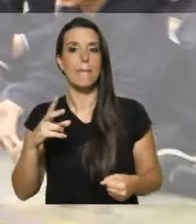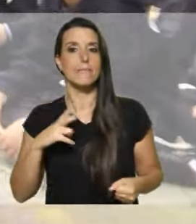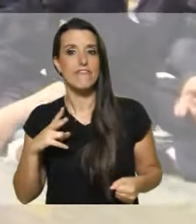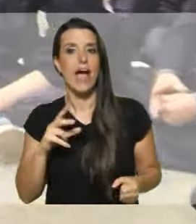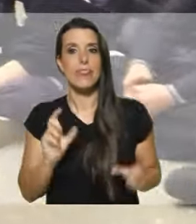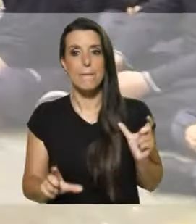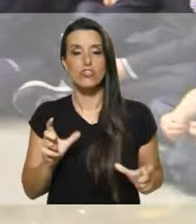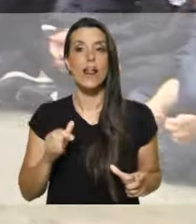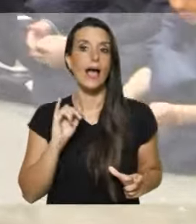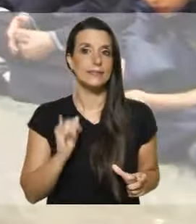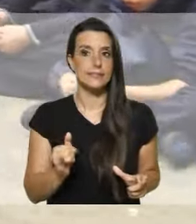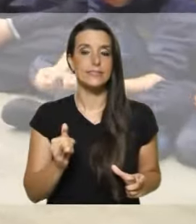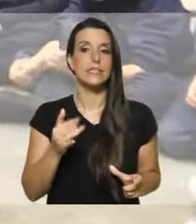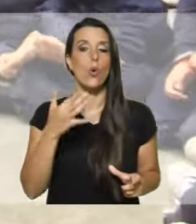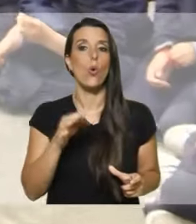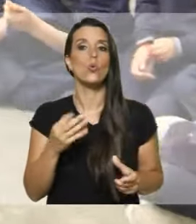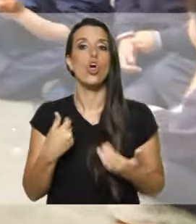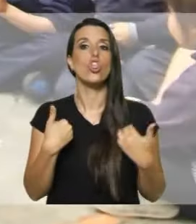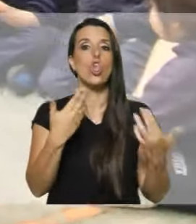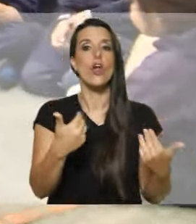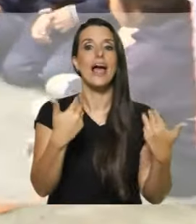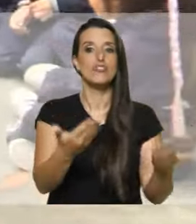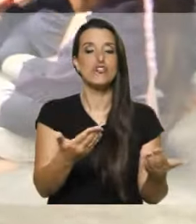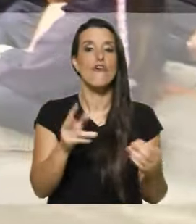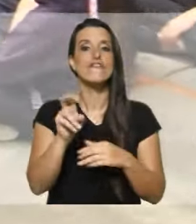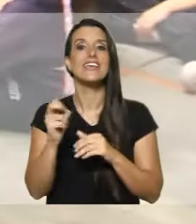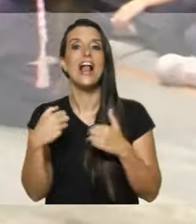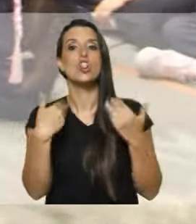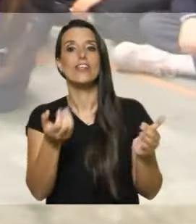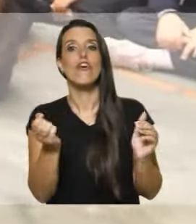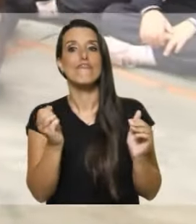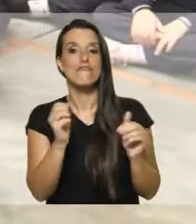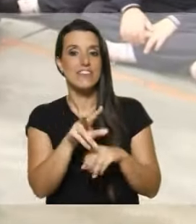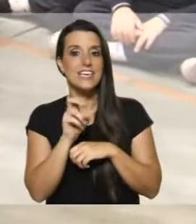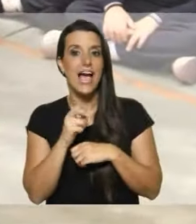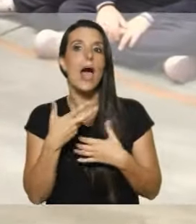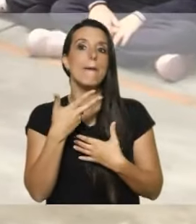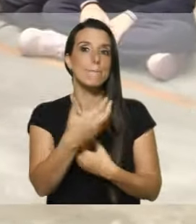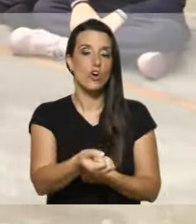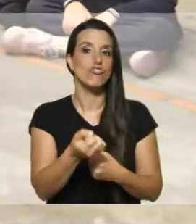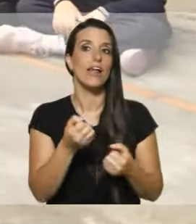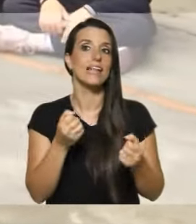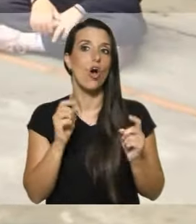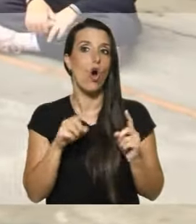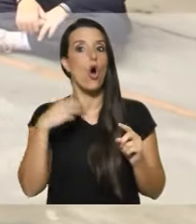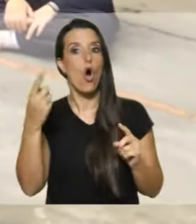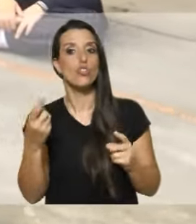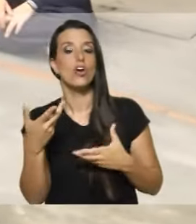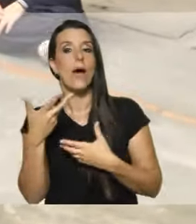personas sí tenemos grupo de donaciones Fiscales por la ley dees Fiscales y muchos nos apoyan a través de ese medio otros nos apoyan por